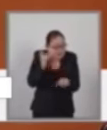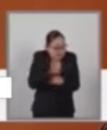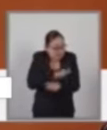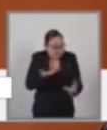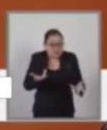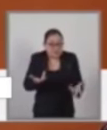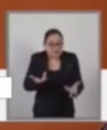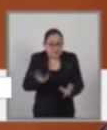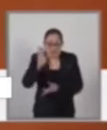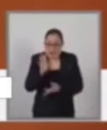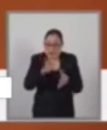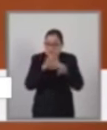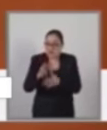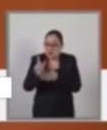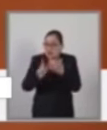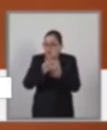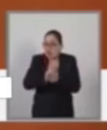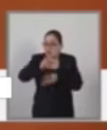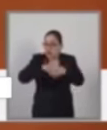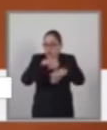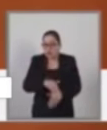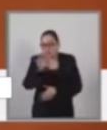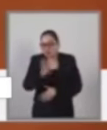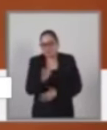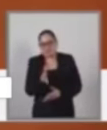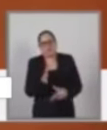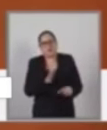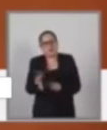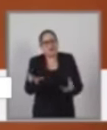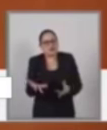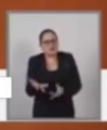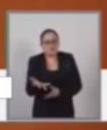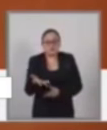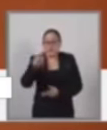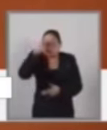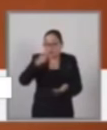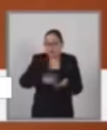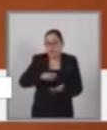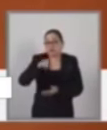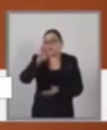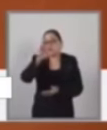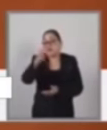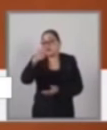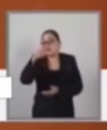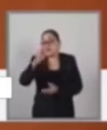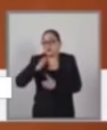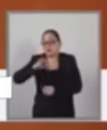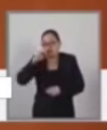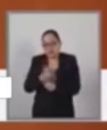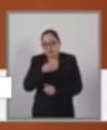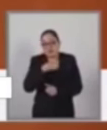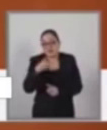actual, pero eso no puede inhabilitarlo de por sí y por ninguna prueba de por medio. A lo que voy